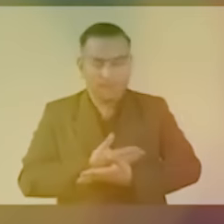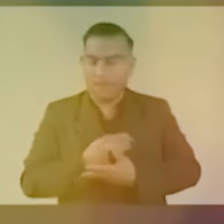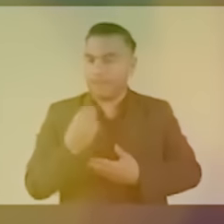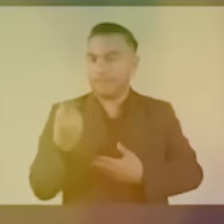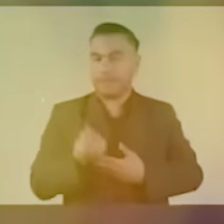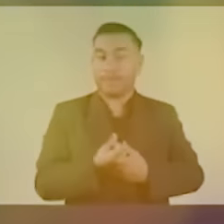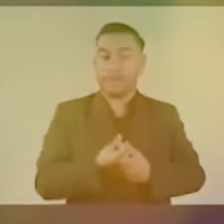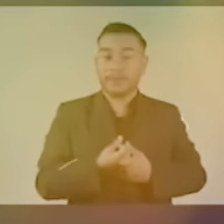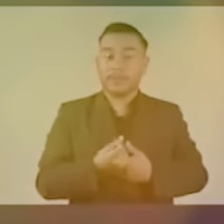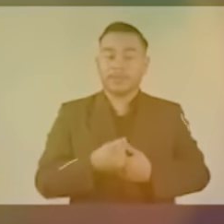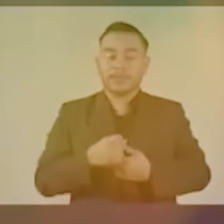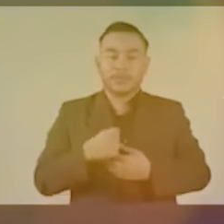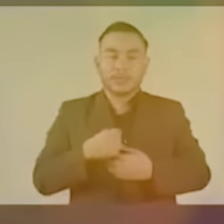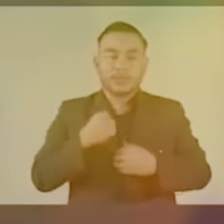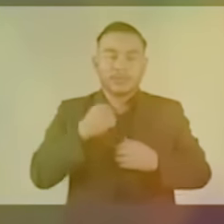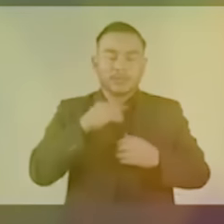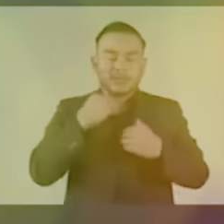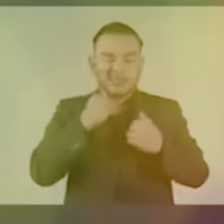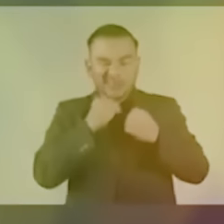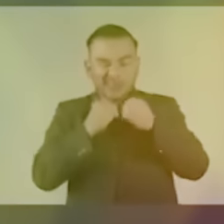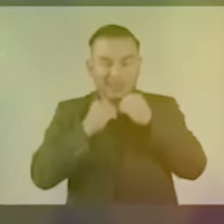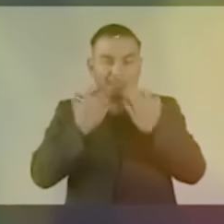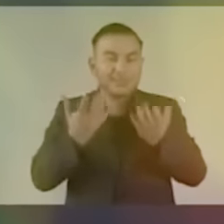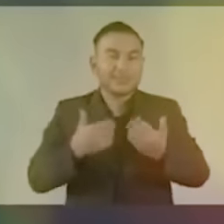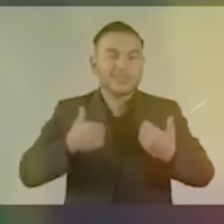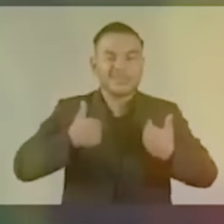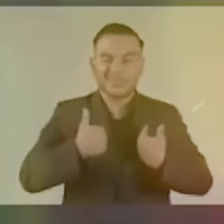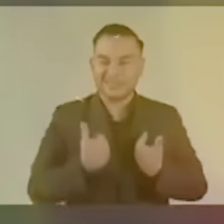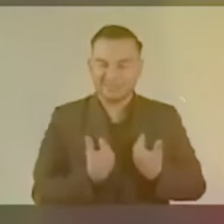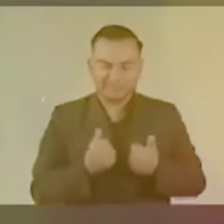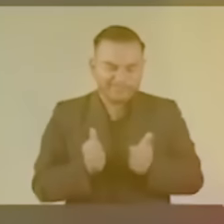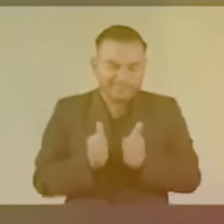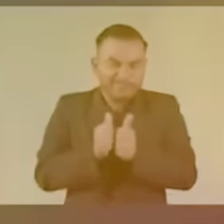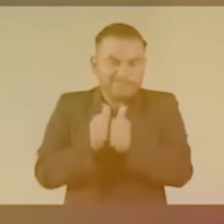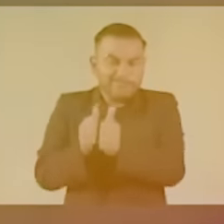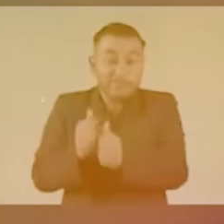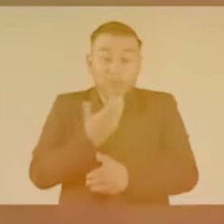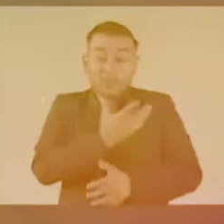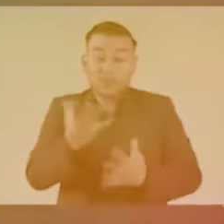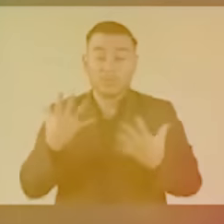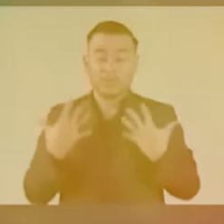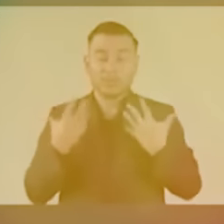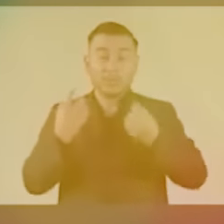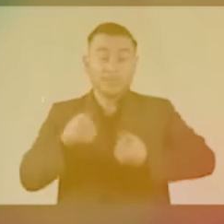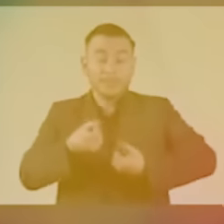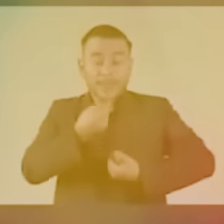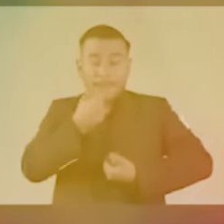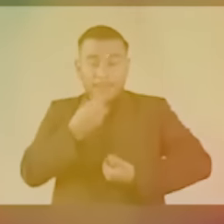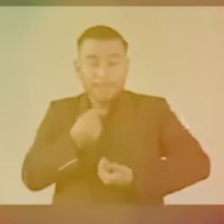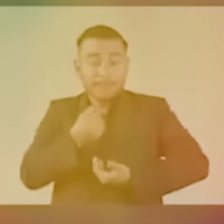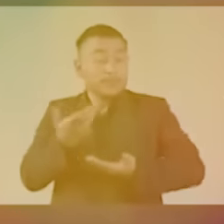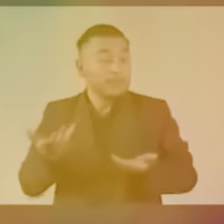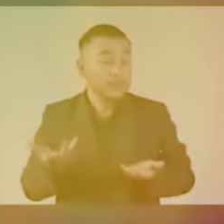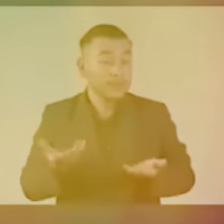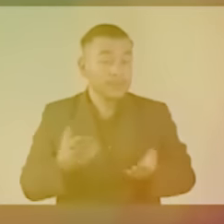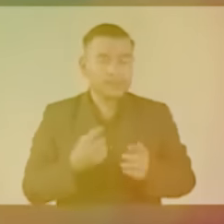Van a tener desvelos, van a acompañarlo, van a estar pendientes de su salud, dándole medicina, van a